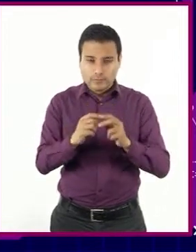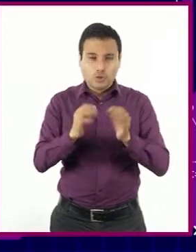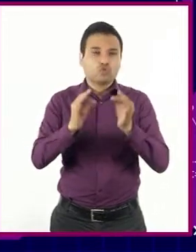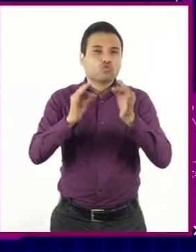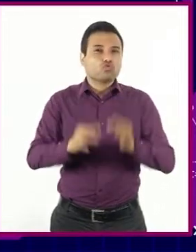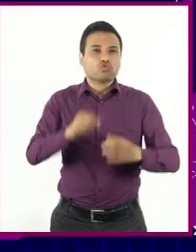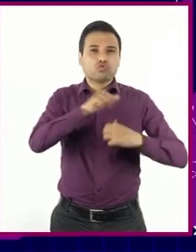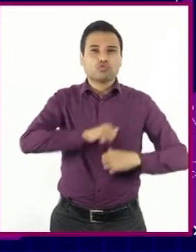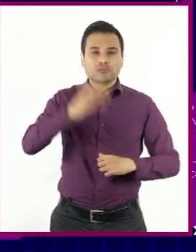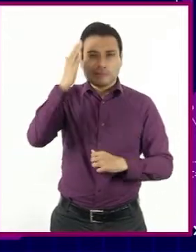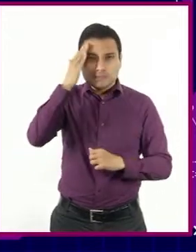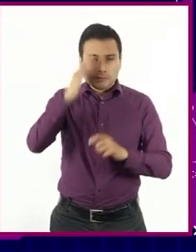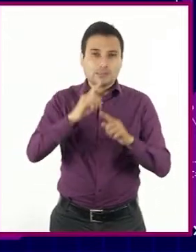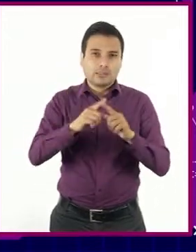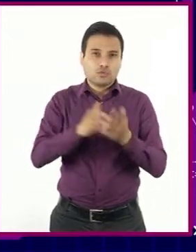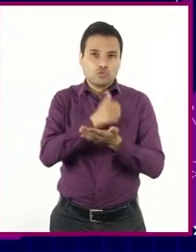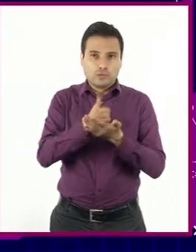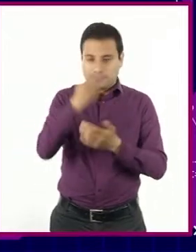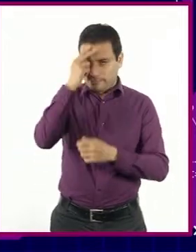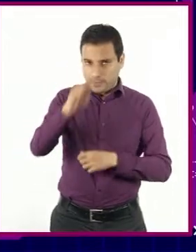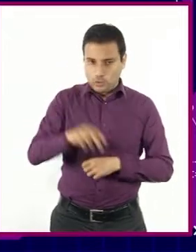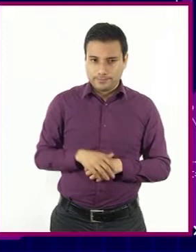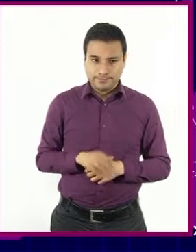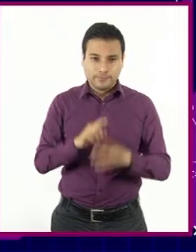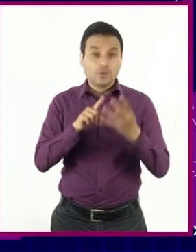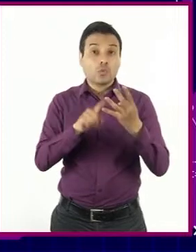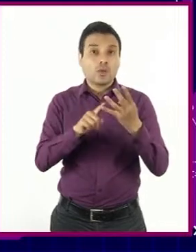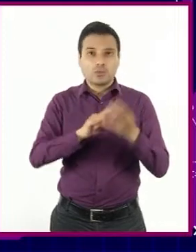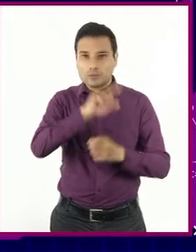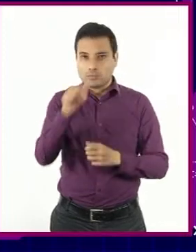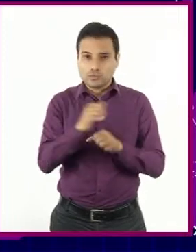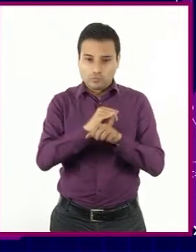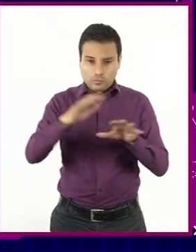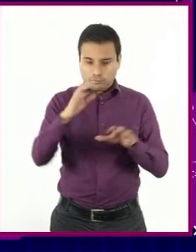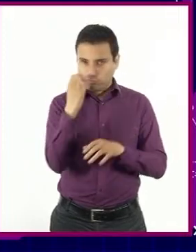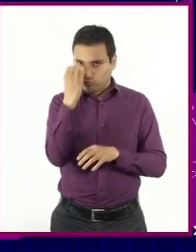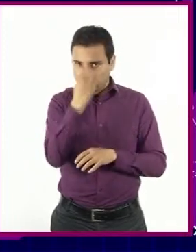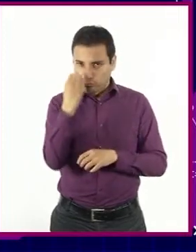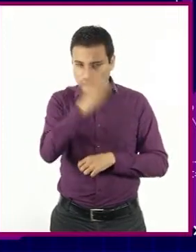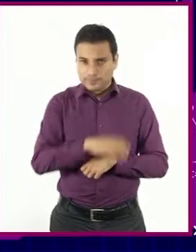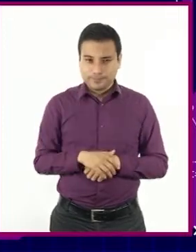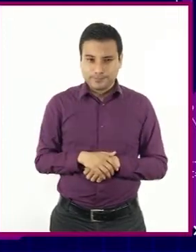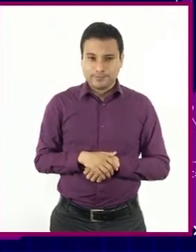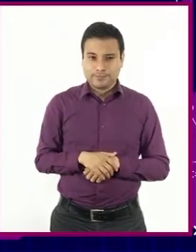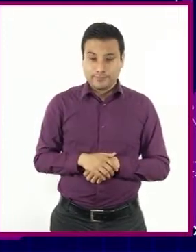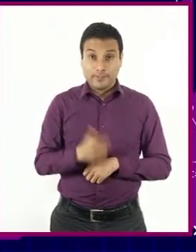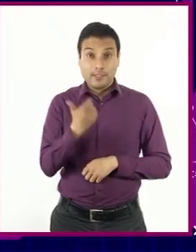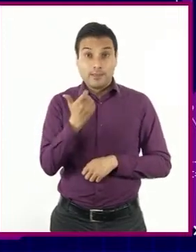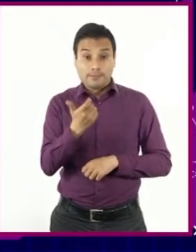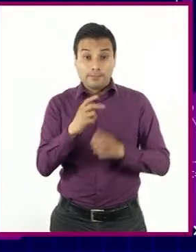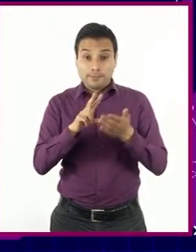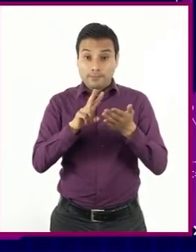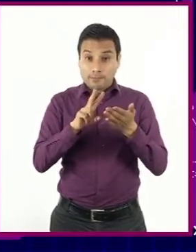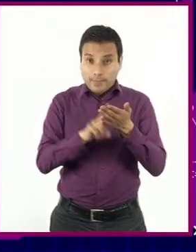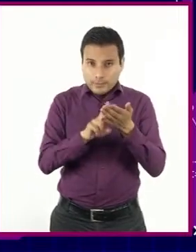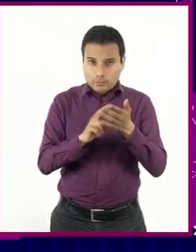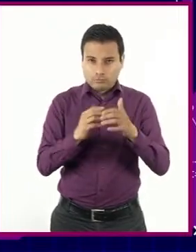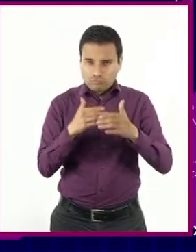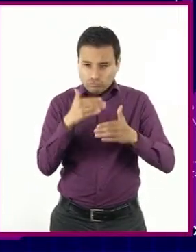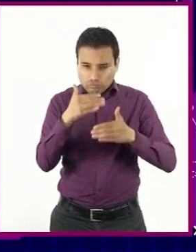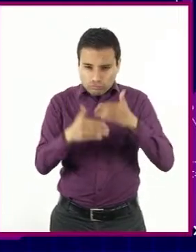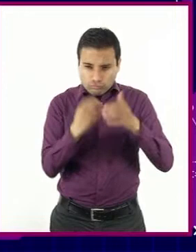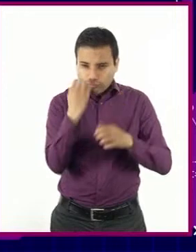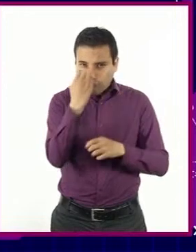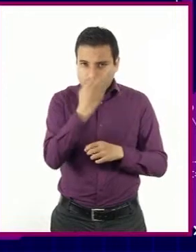México. 4. Análisis y crítica de la información. Los precios recabados pasan por un proceso de revisión y